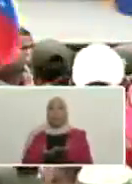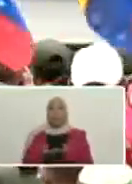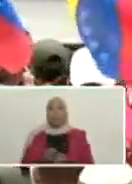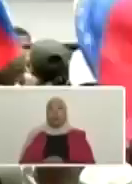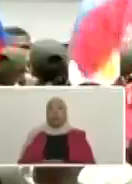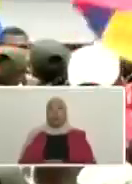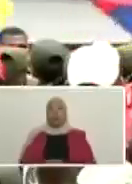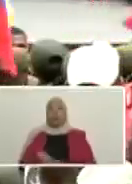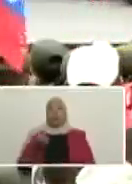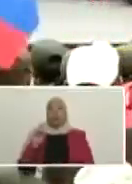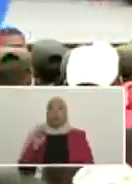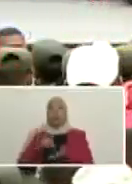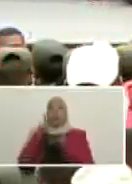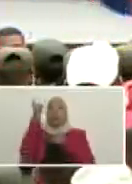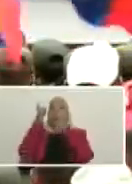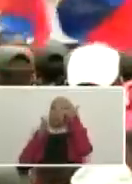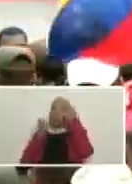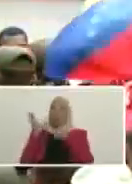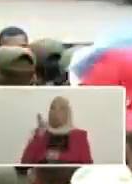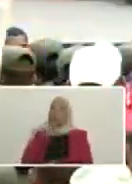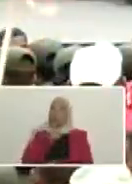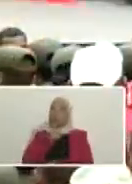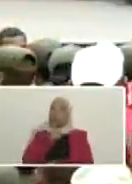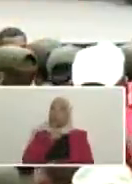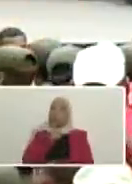sin la presencia de Chávez,